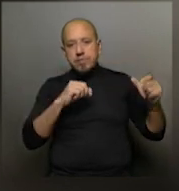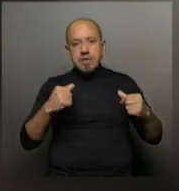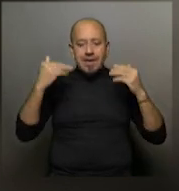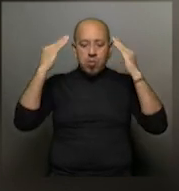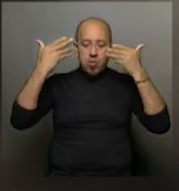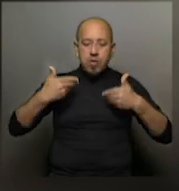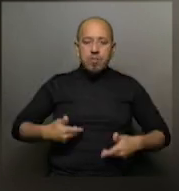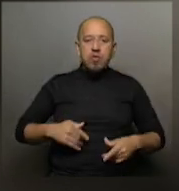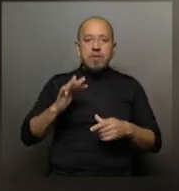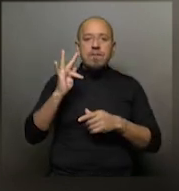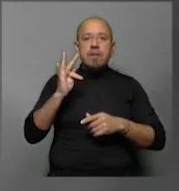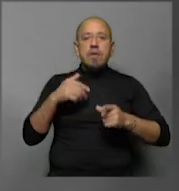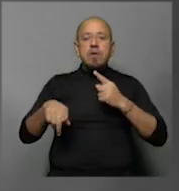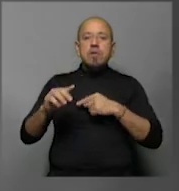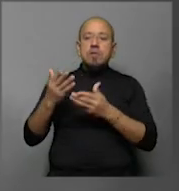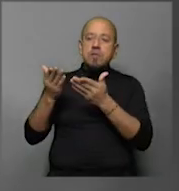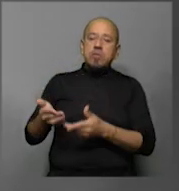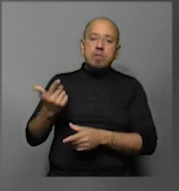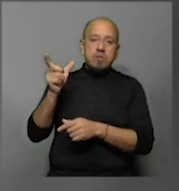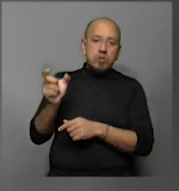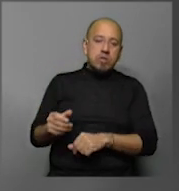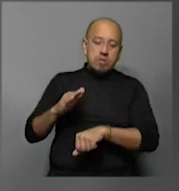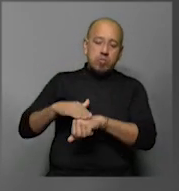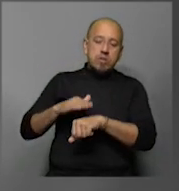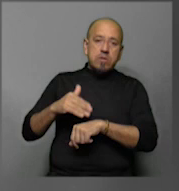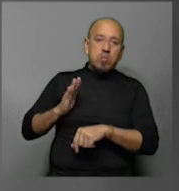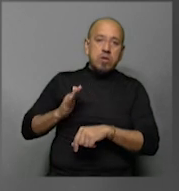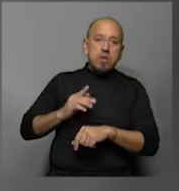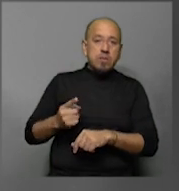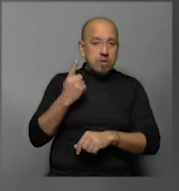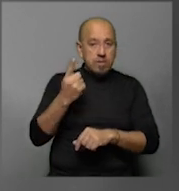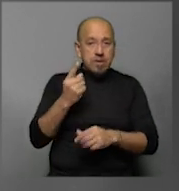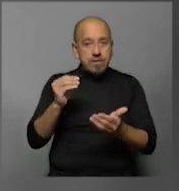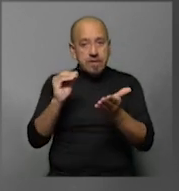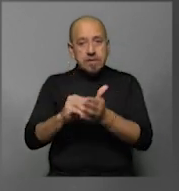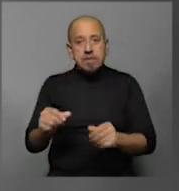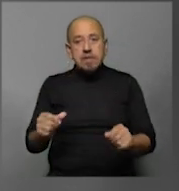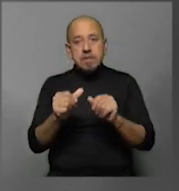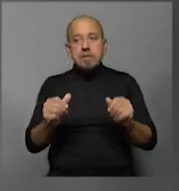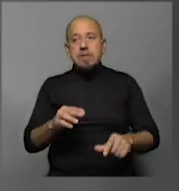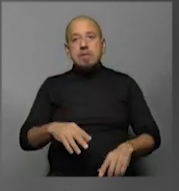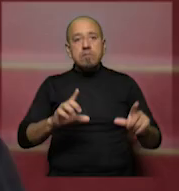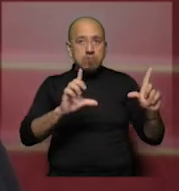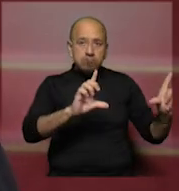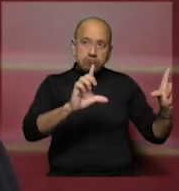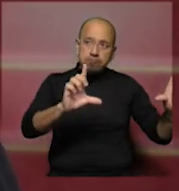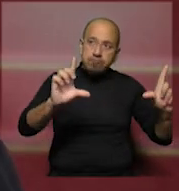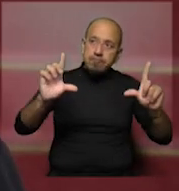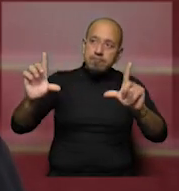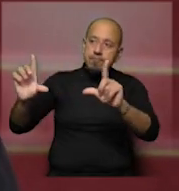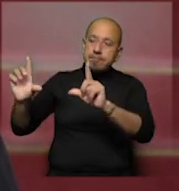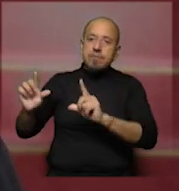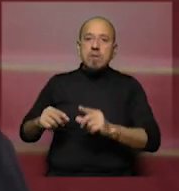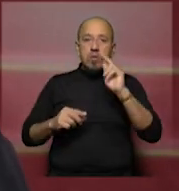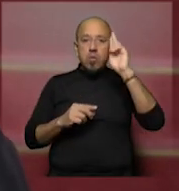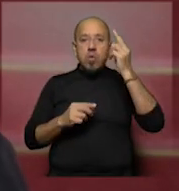que está a cargo de Lucía Ceballos, fotógrafa, que es la primera vez que se hace una exposición de ese tipo en Uruguay, ¿no?